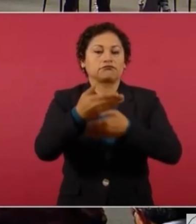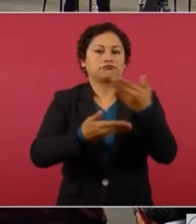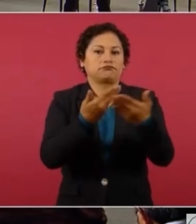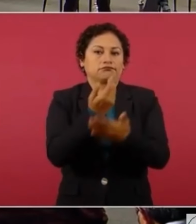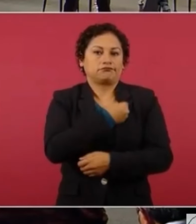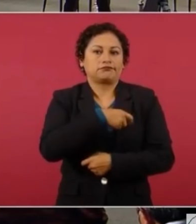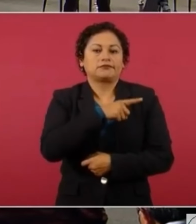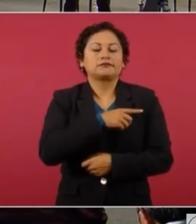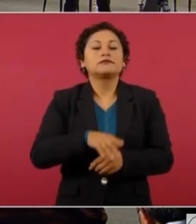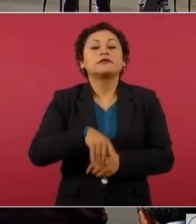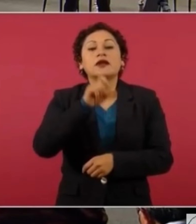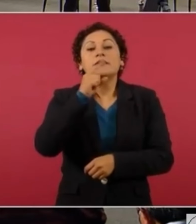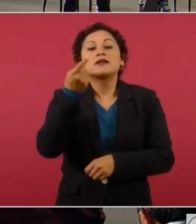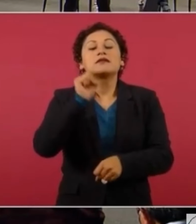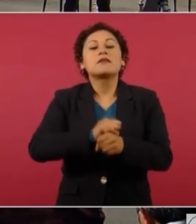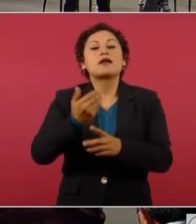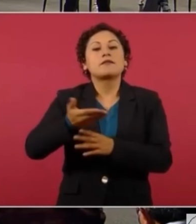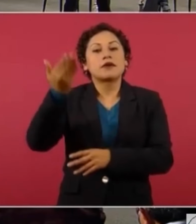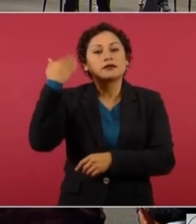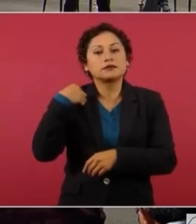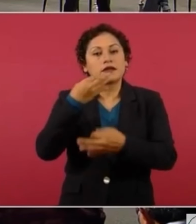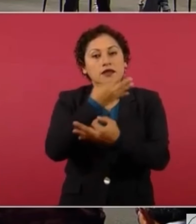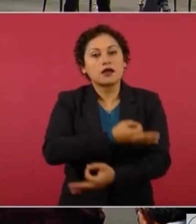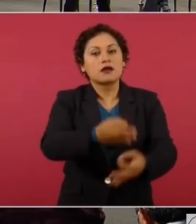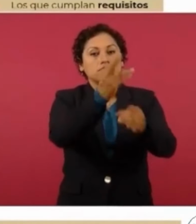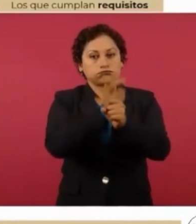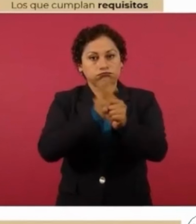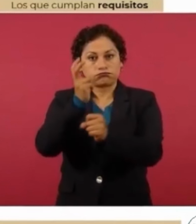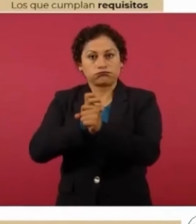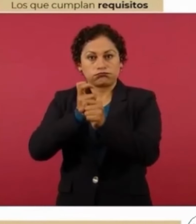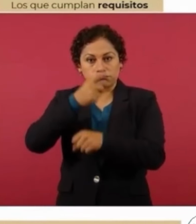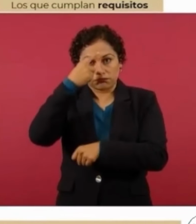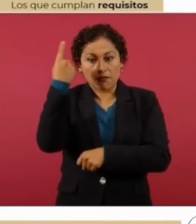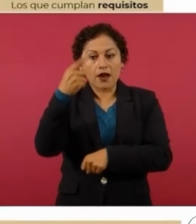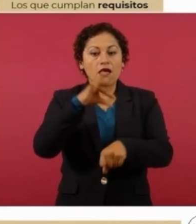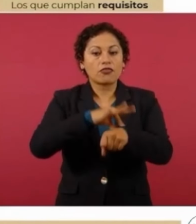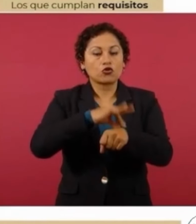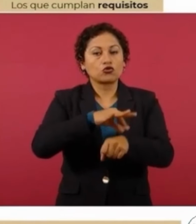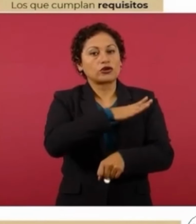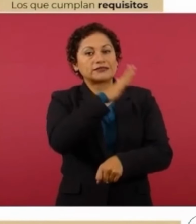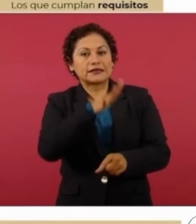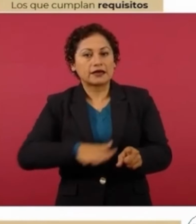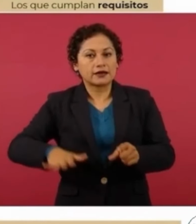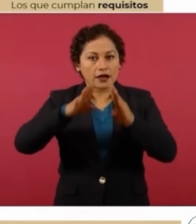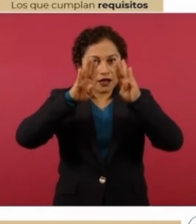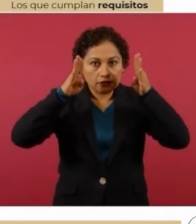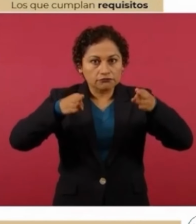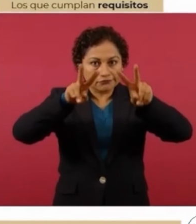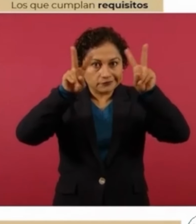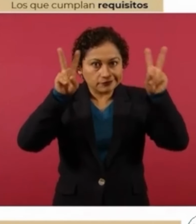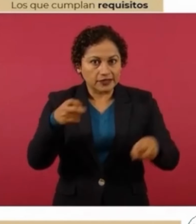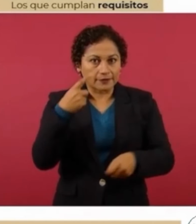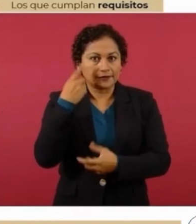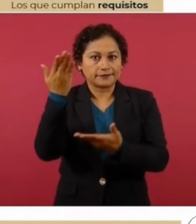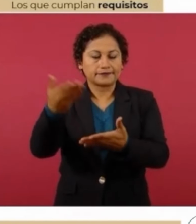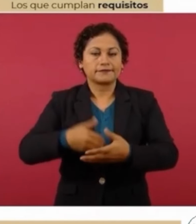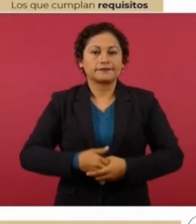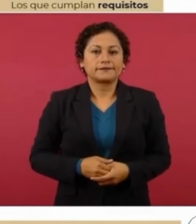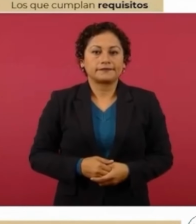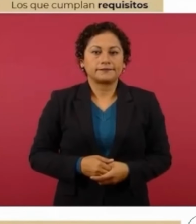hicimos la convocatoria nacional, pero para médicos generales, enfermeras y enfermeros especialistas y auxiliares de